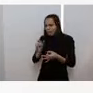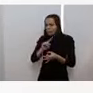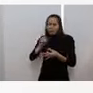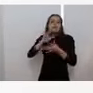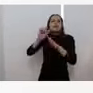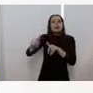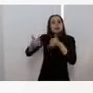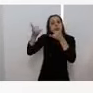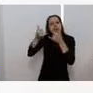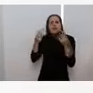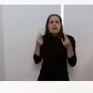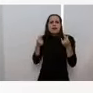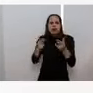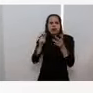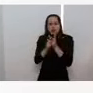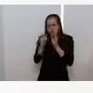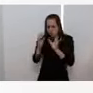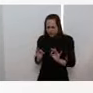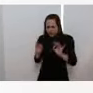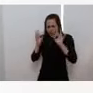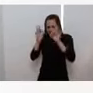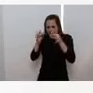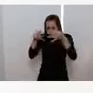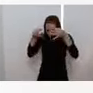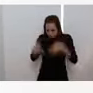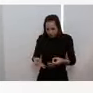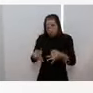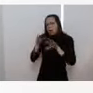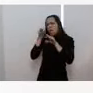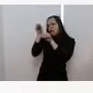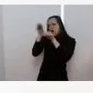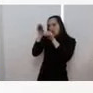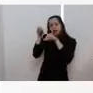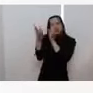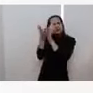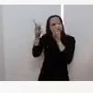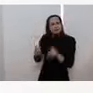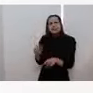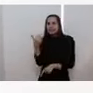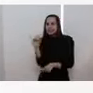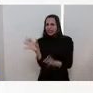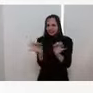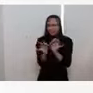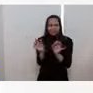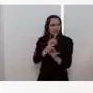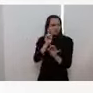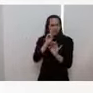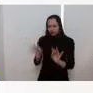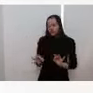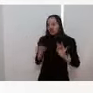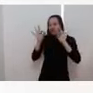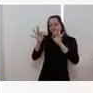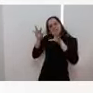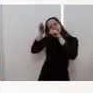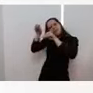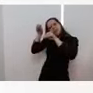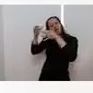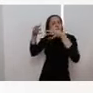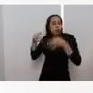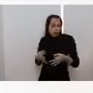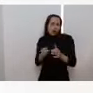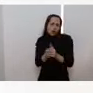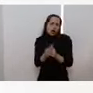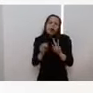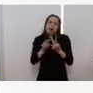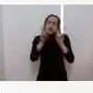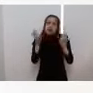que aseguramos que la calidad de la formación que estábamos brindando a los estudiantes fuera la idea entonces realmente podemos hablar